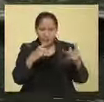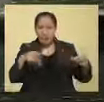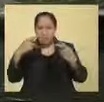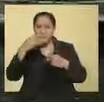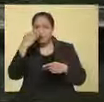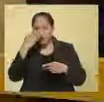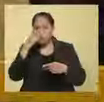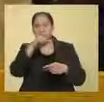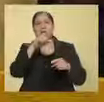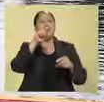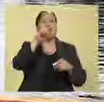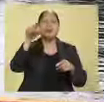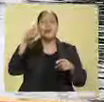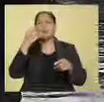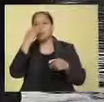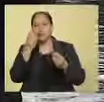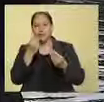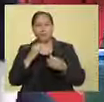muchísimas flores.